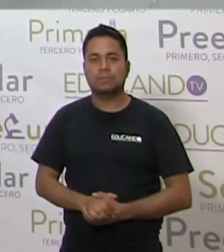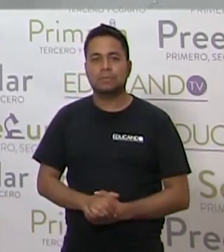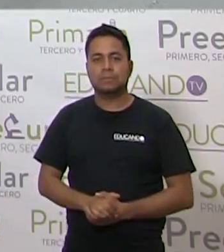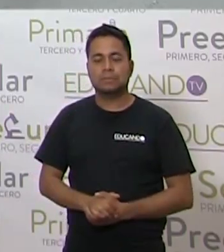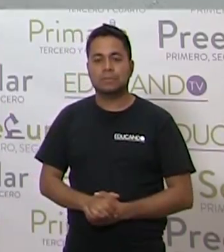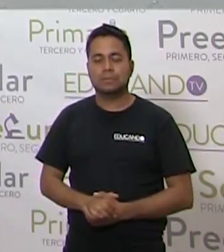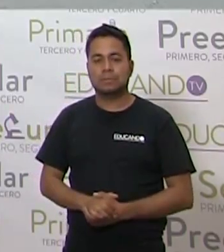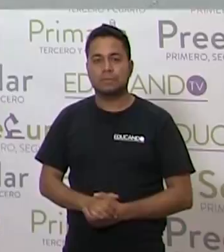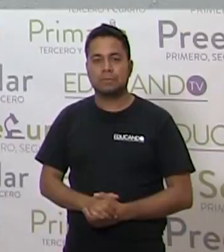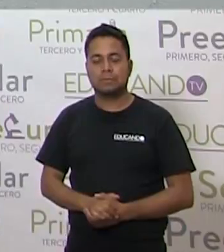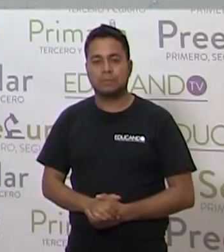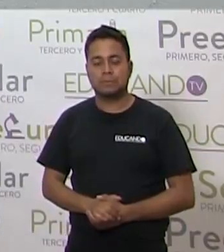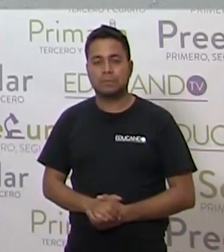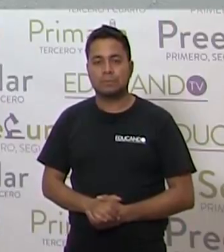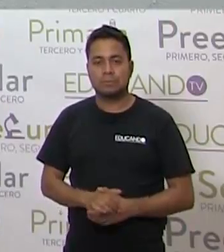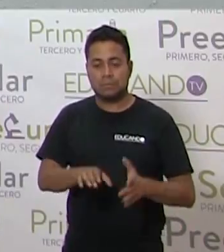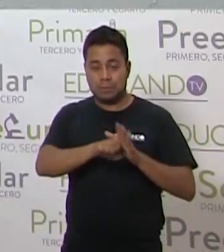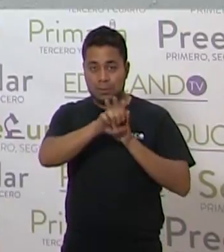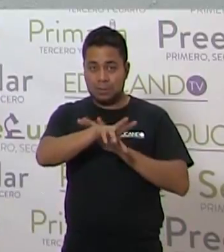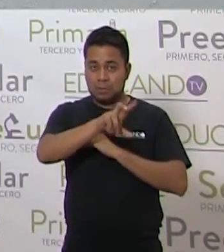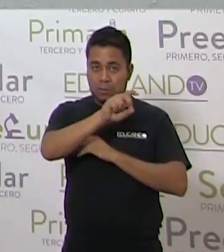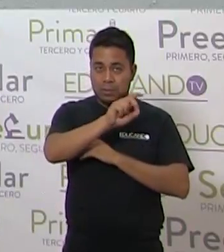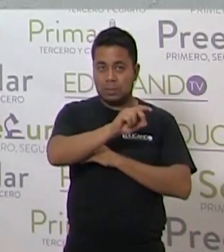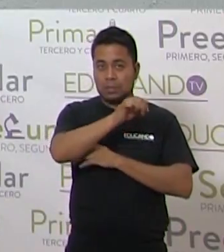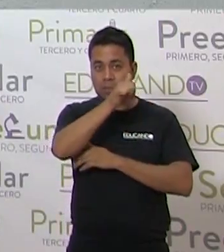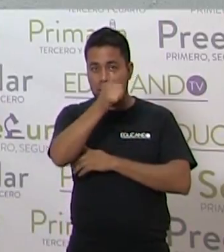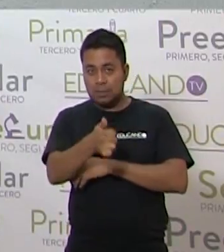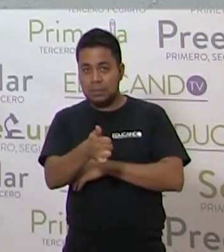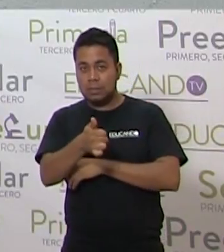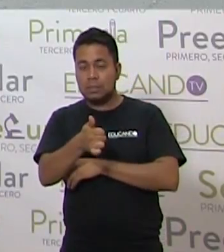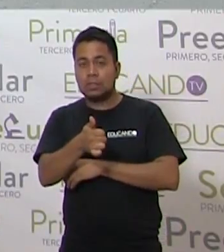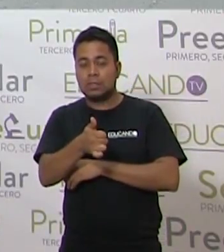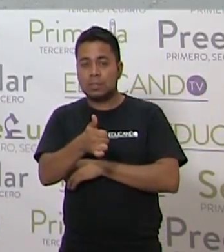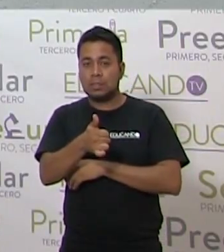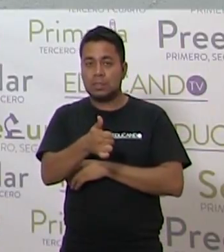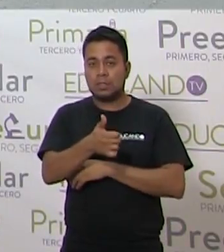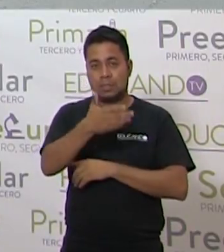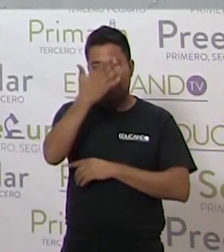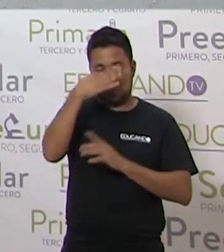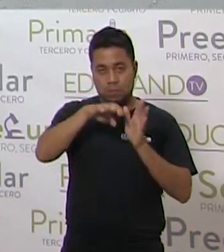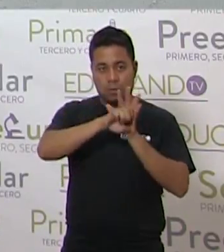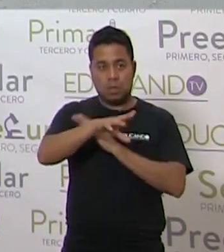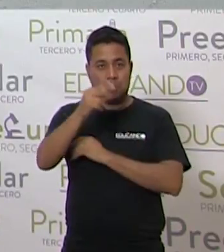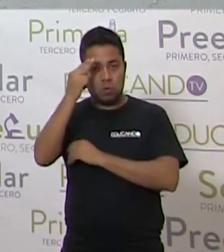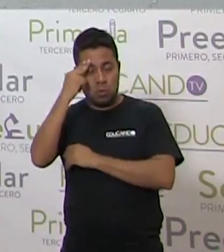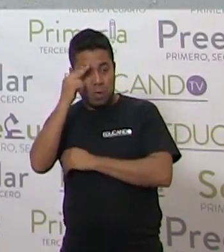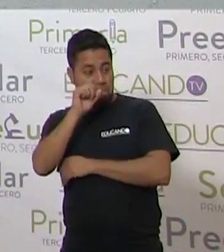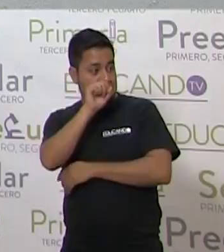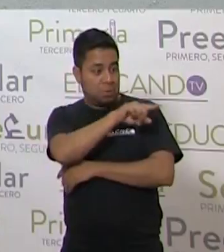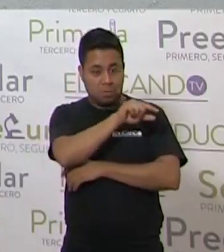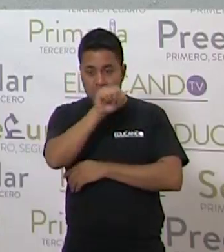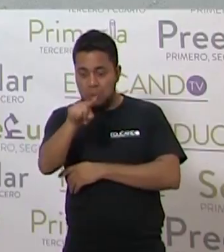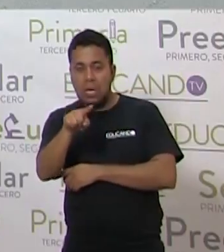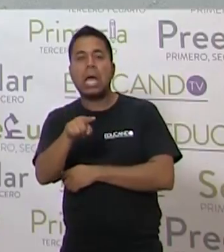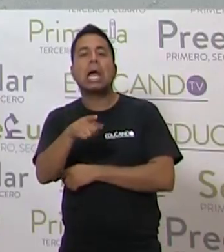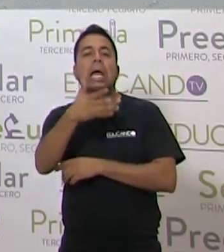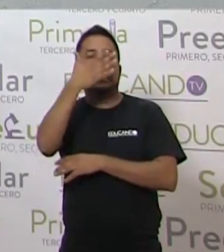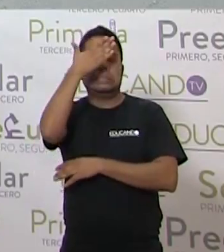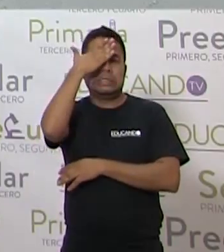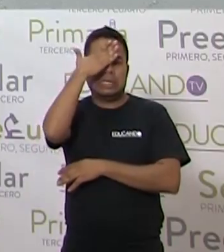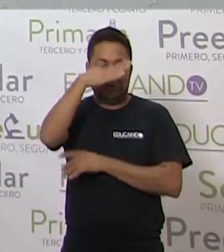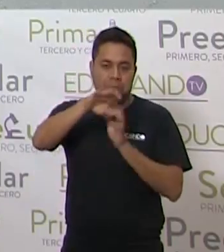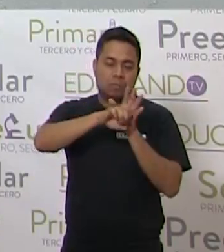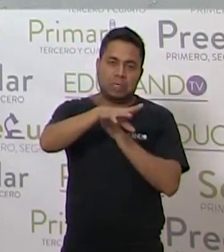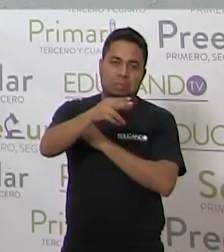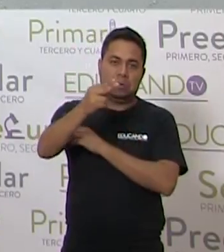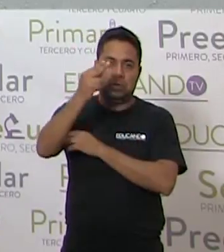36 Y si 36 y como sabemos que también las de uva es la misma cantidad pues ya determinamos también cuántas